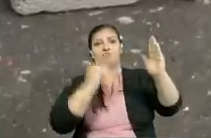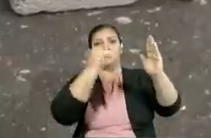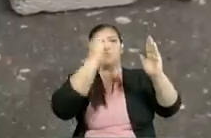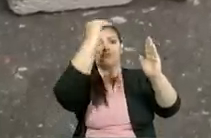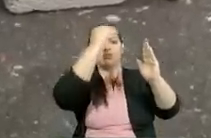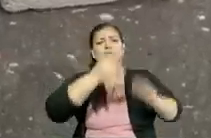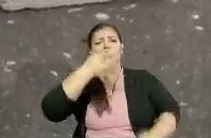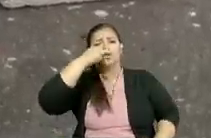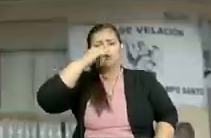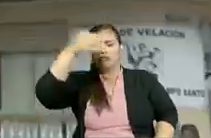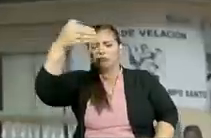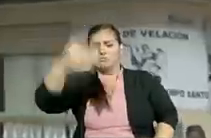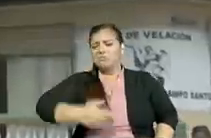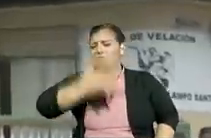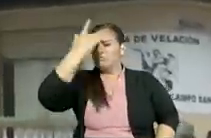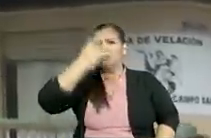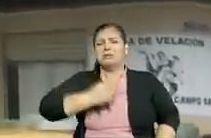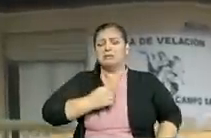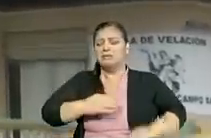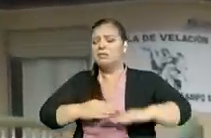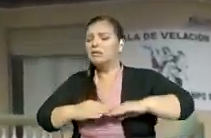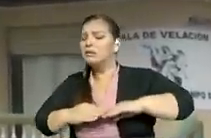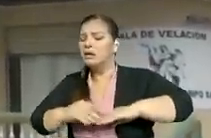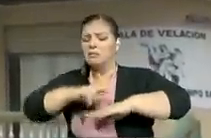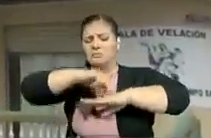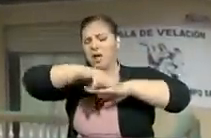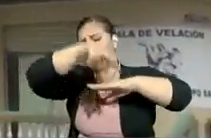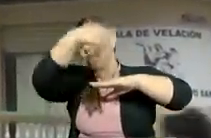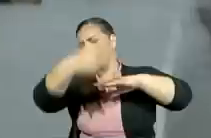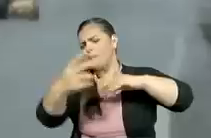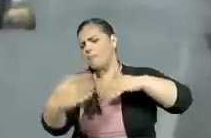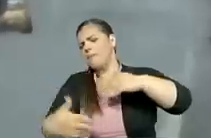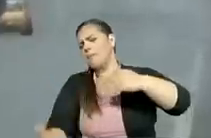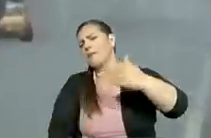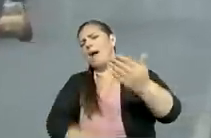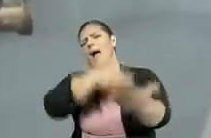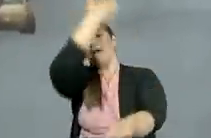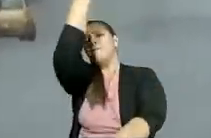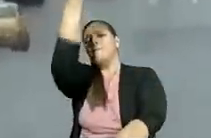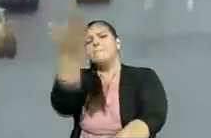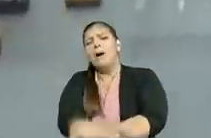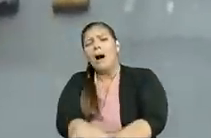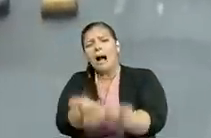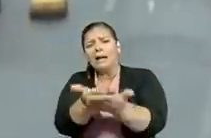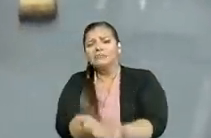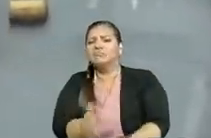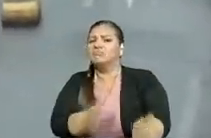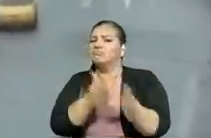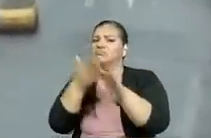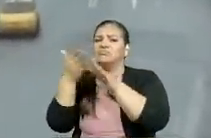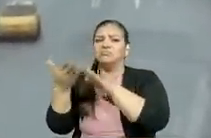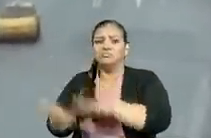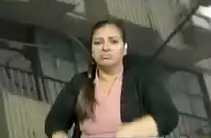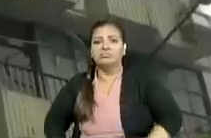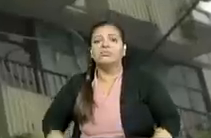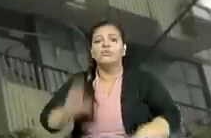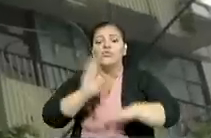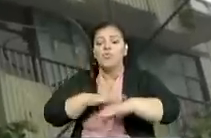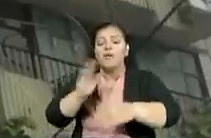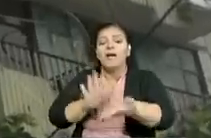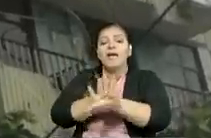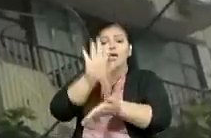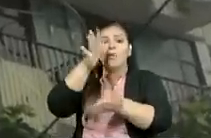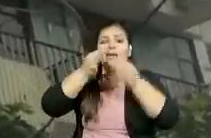del tercer piso del edificio donde vivía en el Cantón La Libertad de la provincia de Santa Elena. Se presume que el adolescente saltó para no